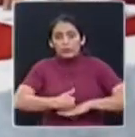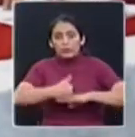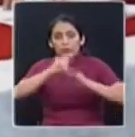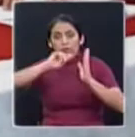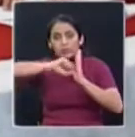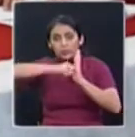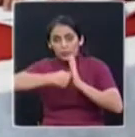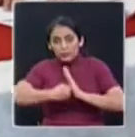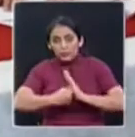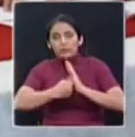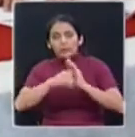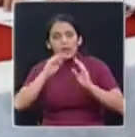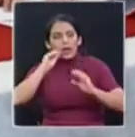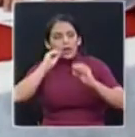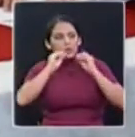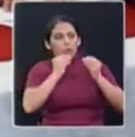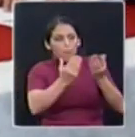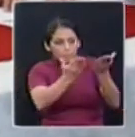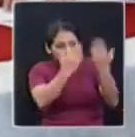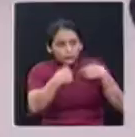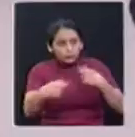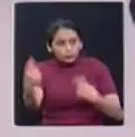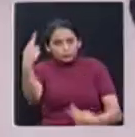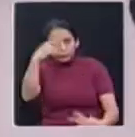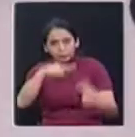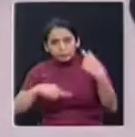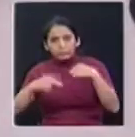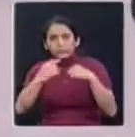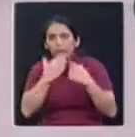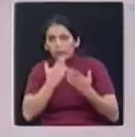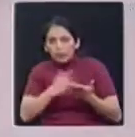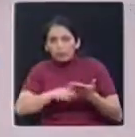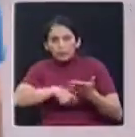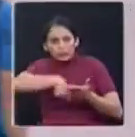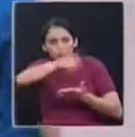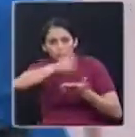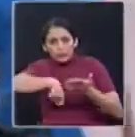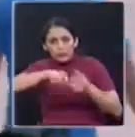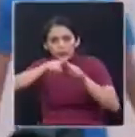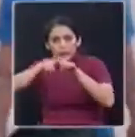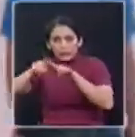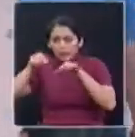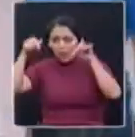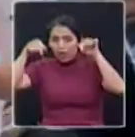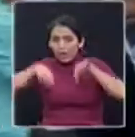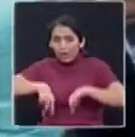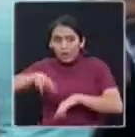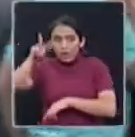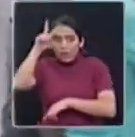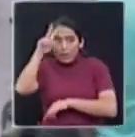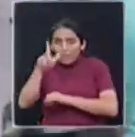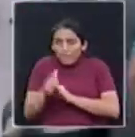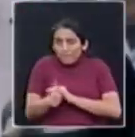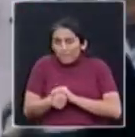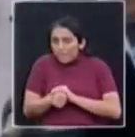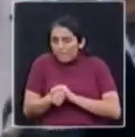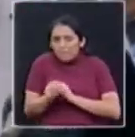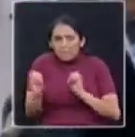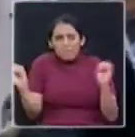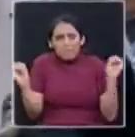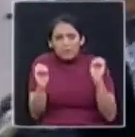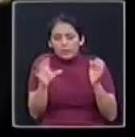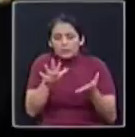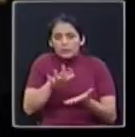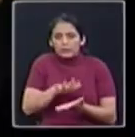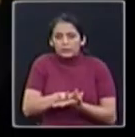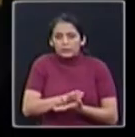examen especial sobre los contratos de Etapa y en cualquier otra empresa municipal, ya que no hay nada que esconder sobre el trabajo desplegado en favor de la